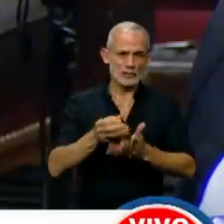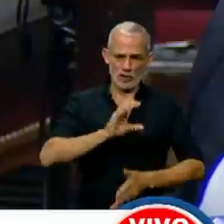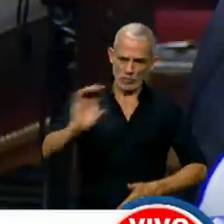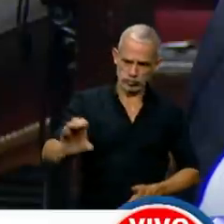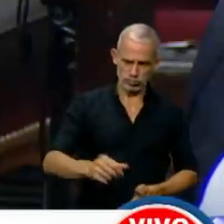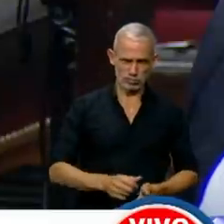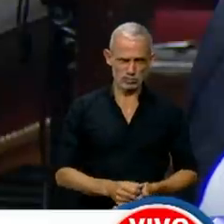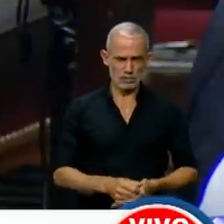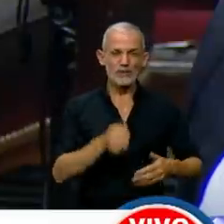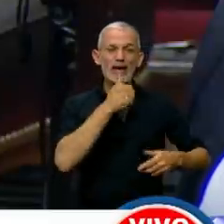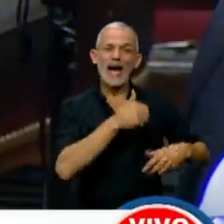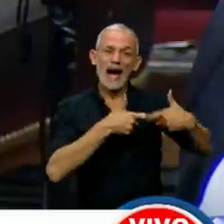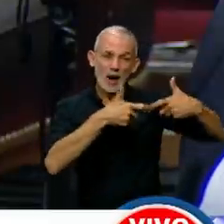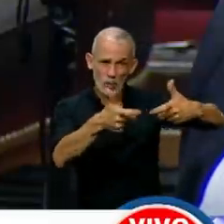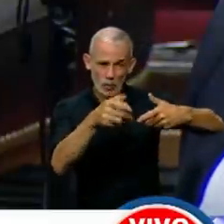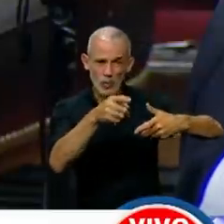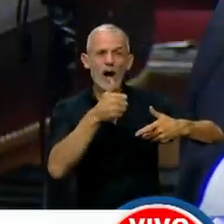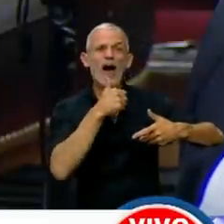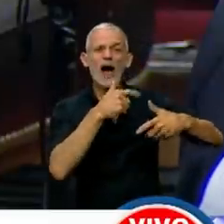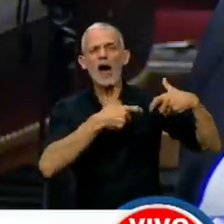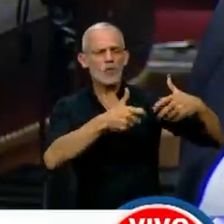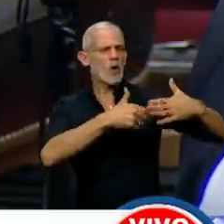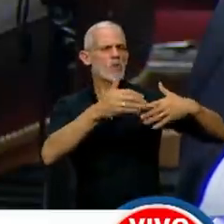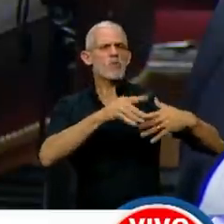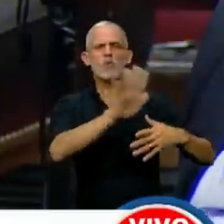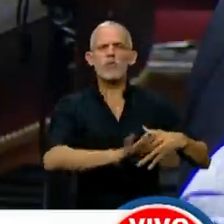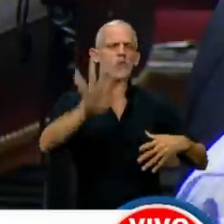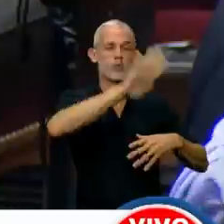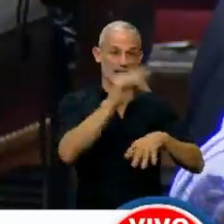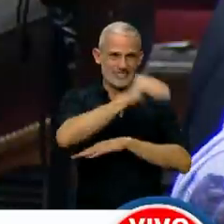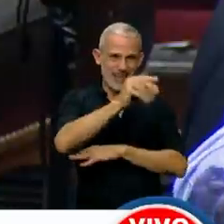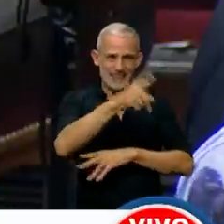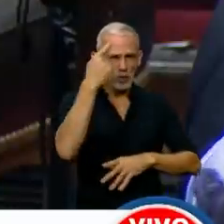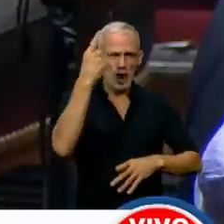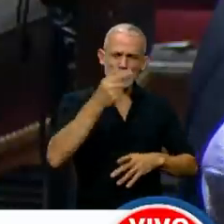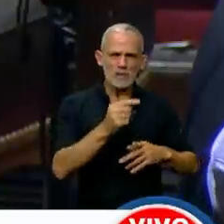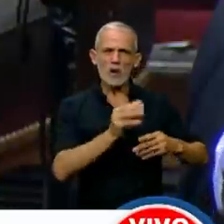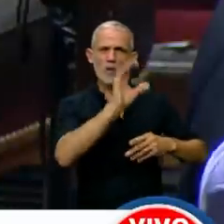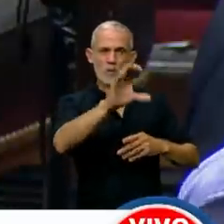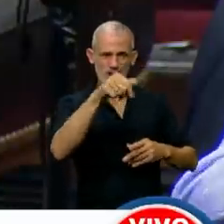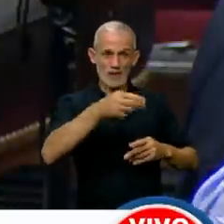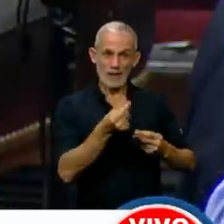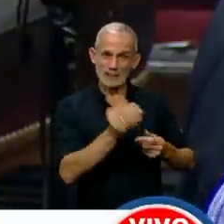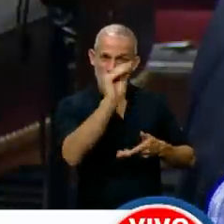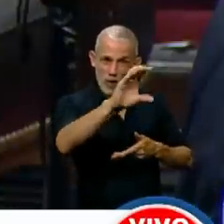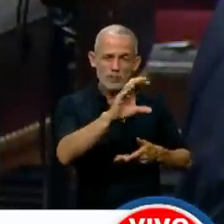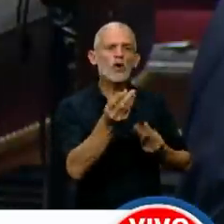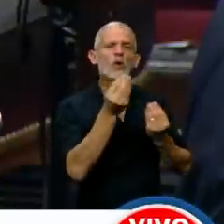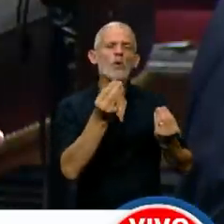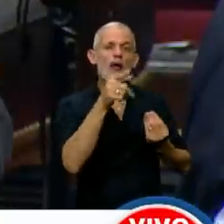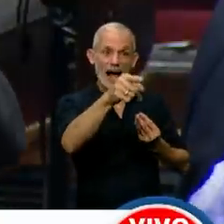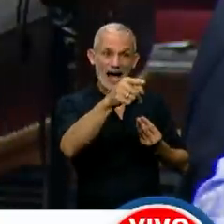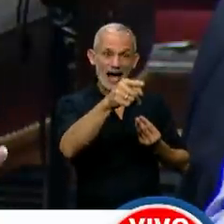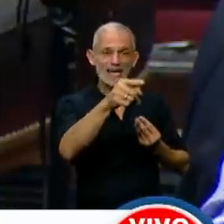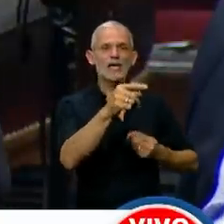y el acueducto un acueducto para la zona norte de la cual se piensa ejecutar en este presupuesto solamente